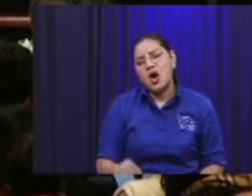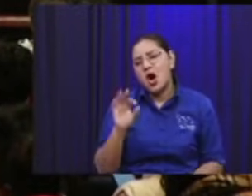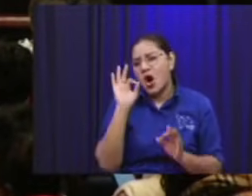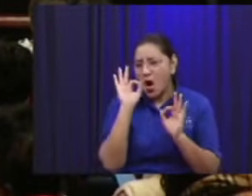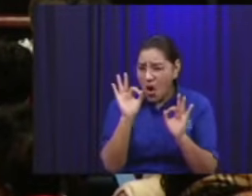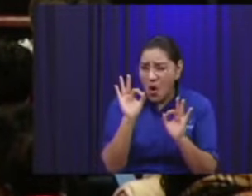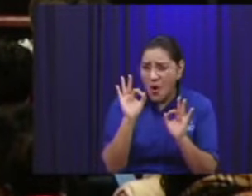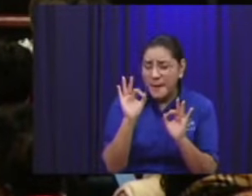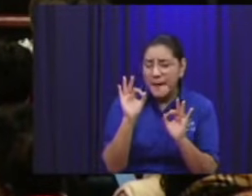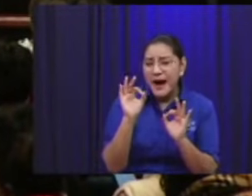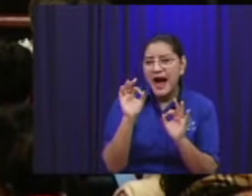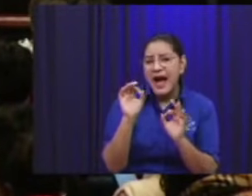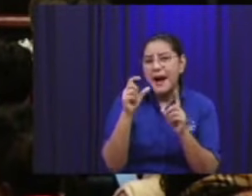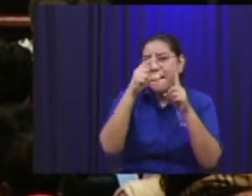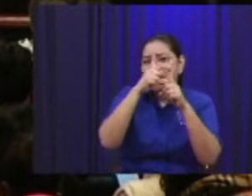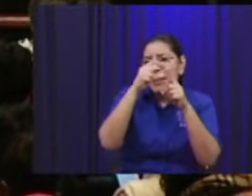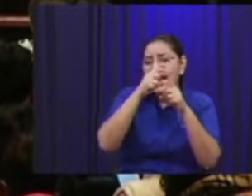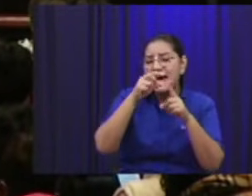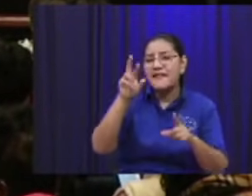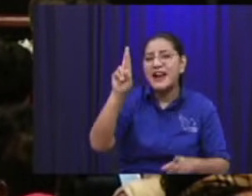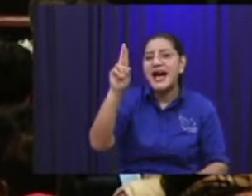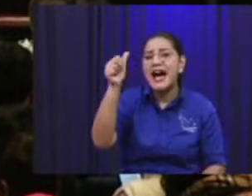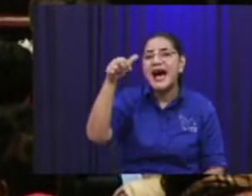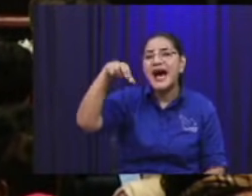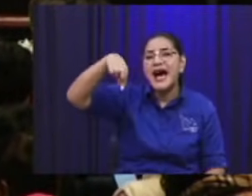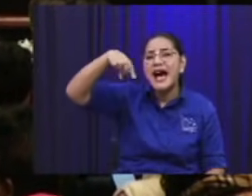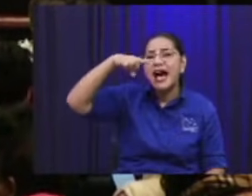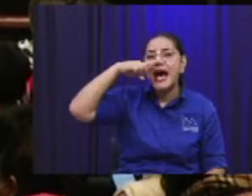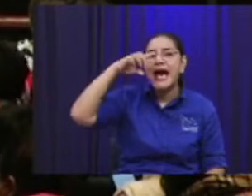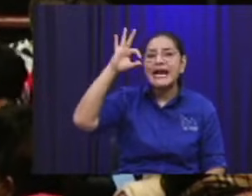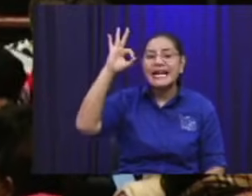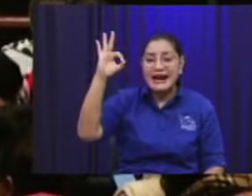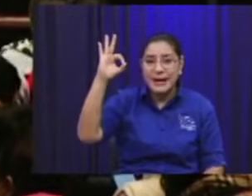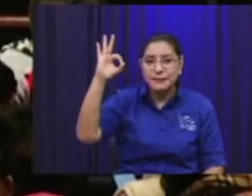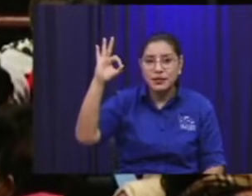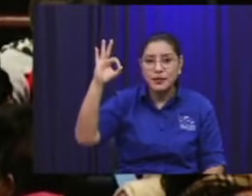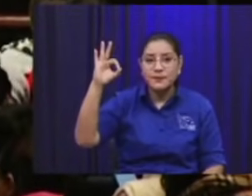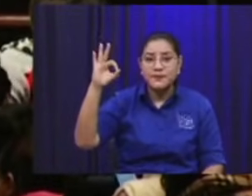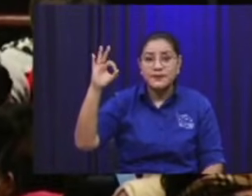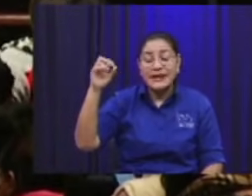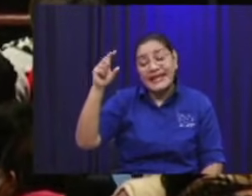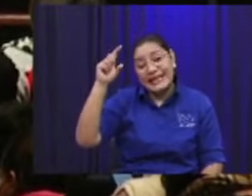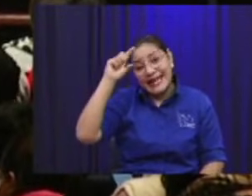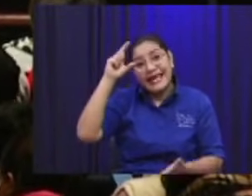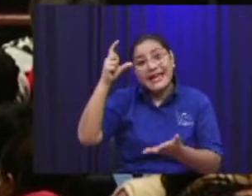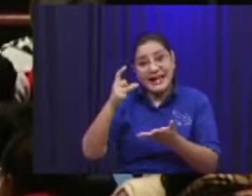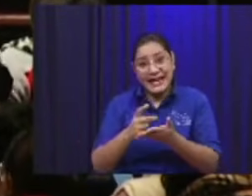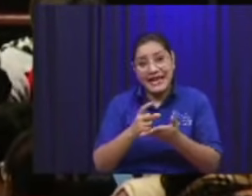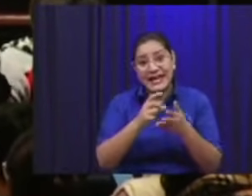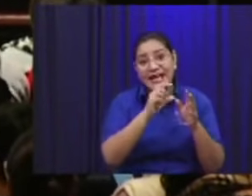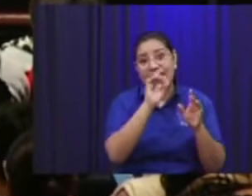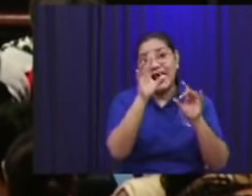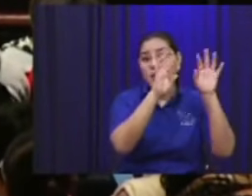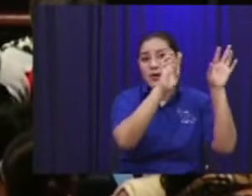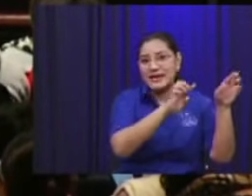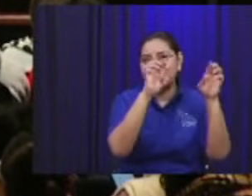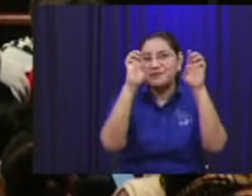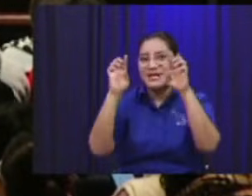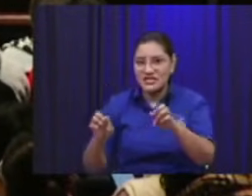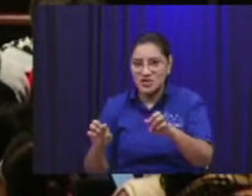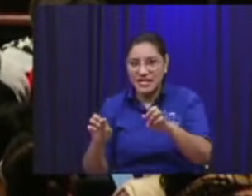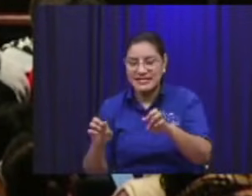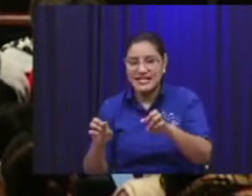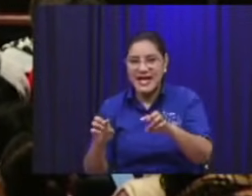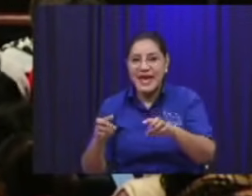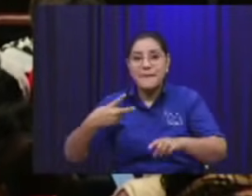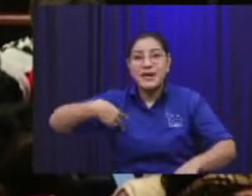semánticamente esas palabras dow pero realmente hermano el señor dijo que se iba a llevar a su pueblo si yo